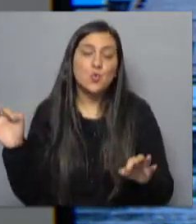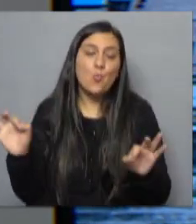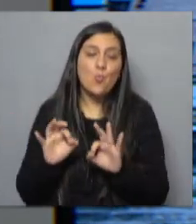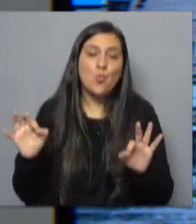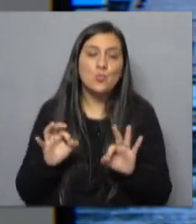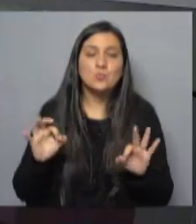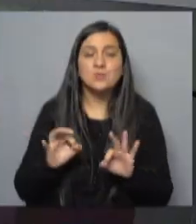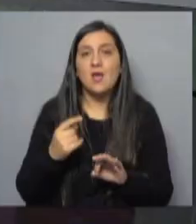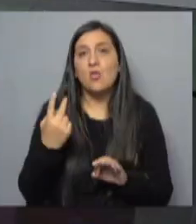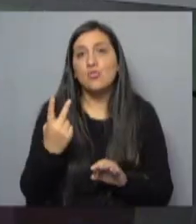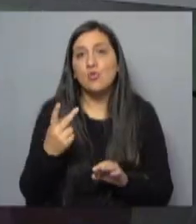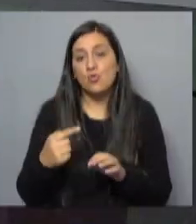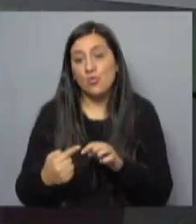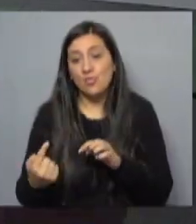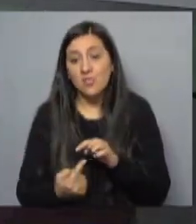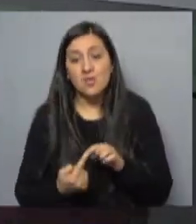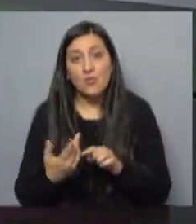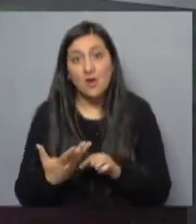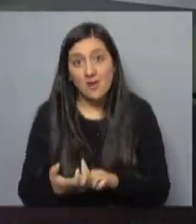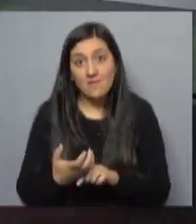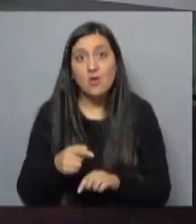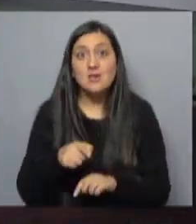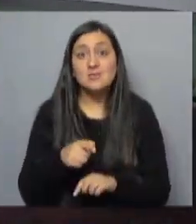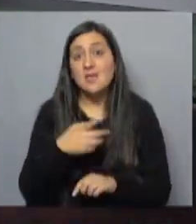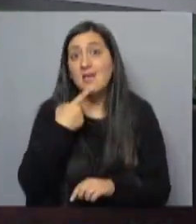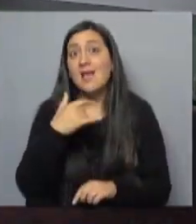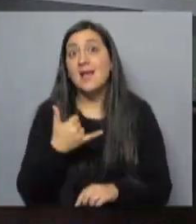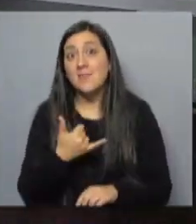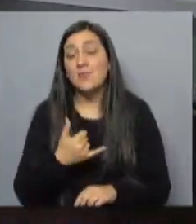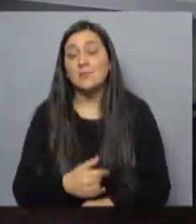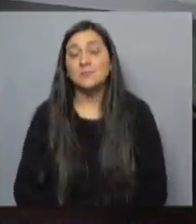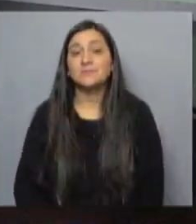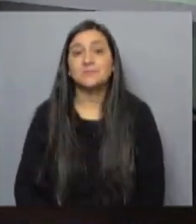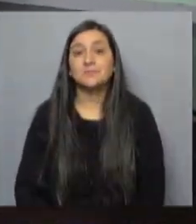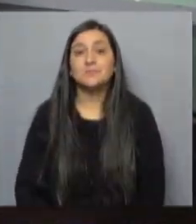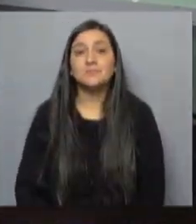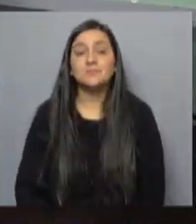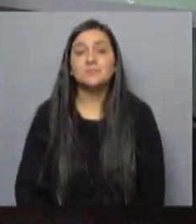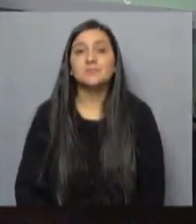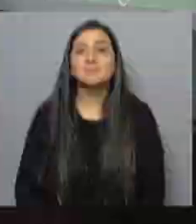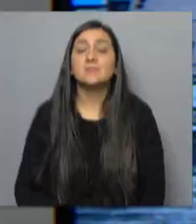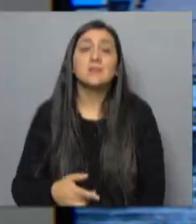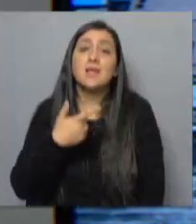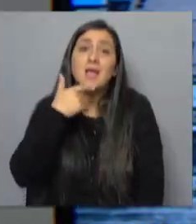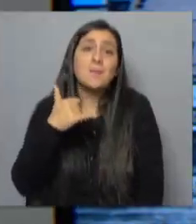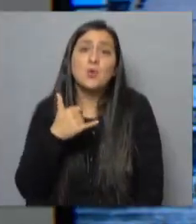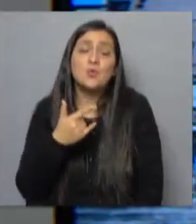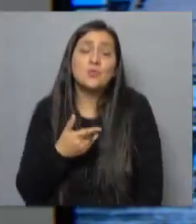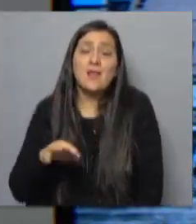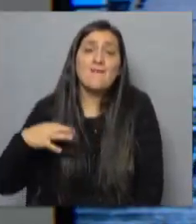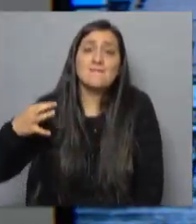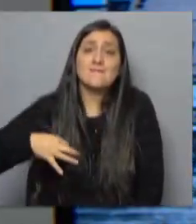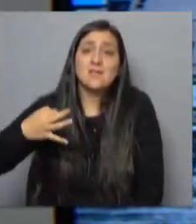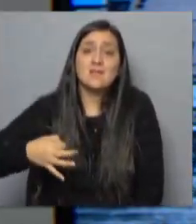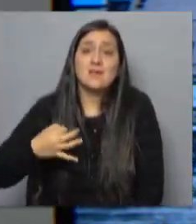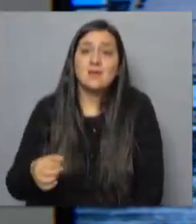grabados. Me parece que es esos ejemplos con Echica, no ejemplos como para poner un pedestal, sino ejemplos de la vida diaria que